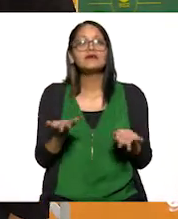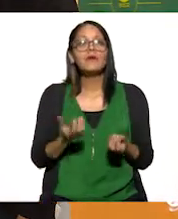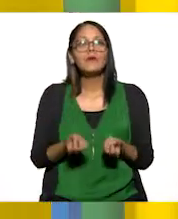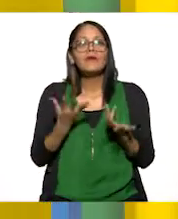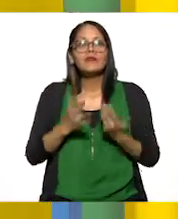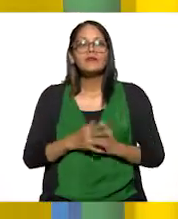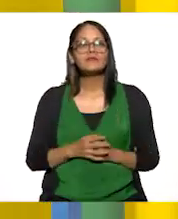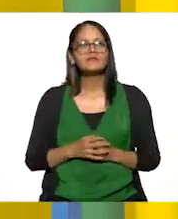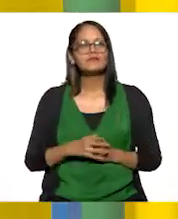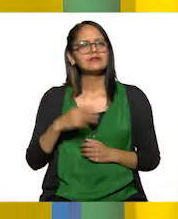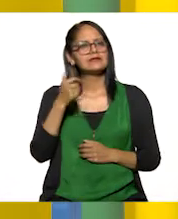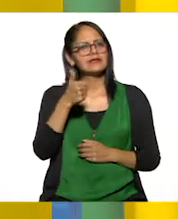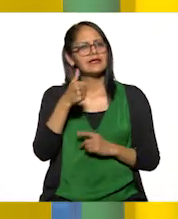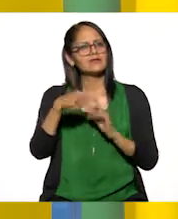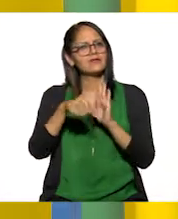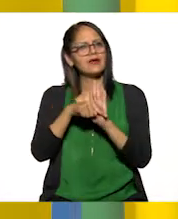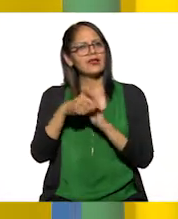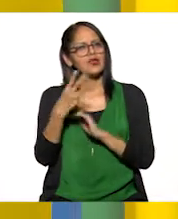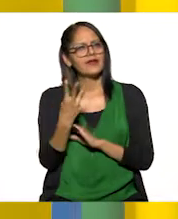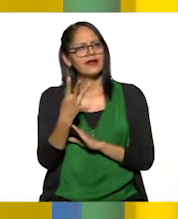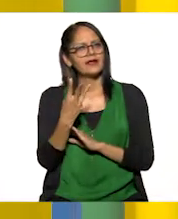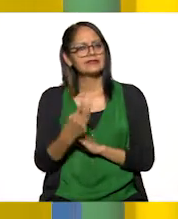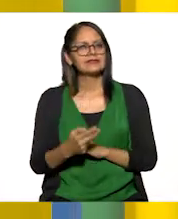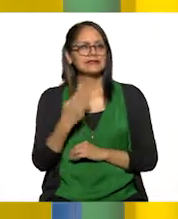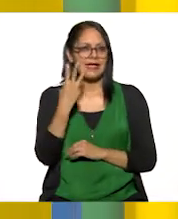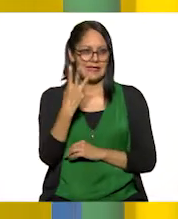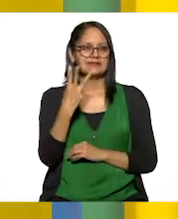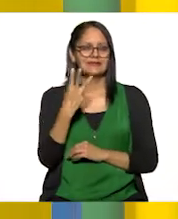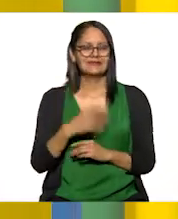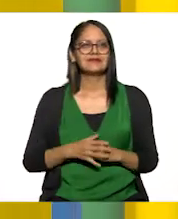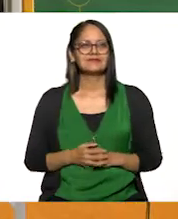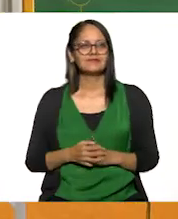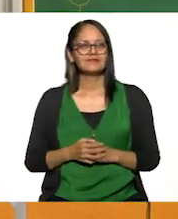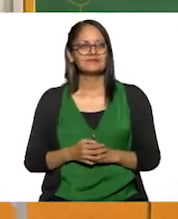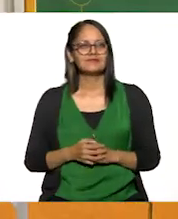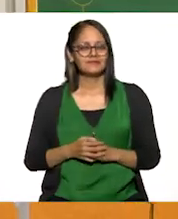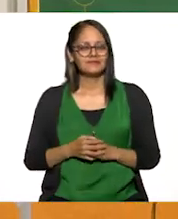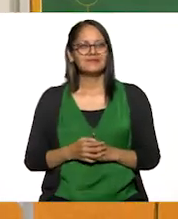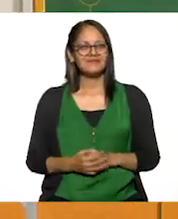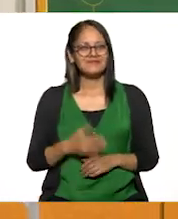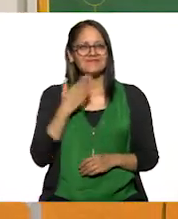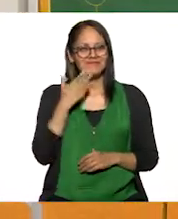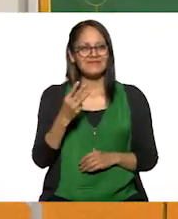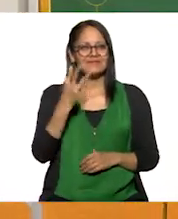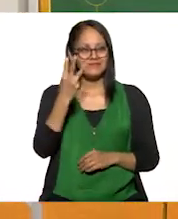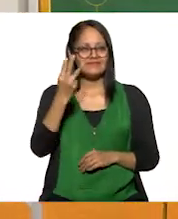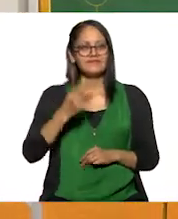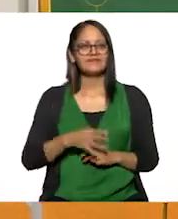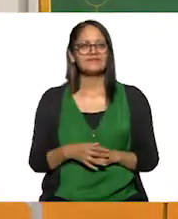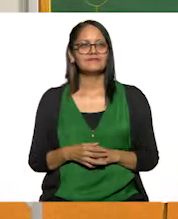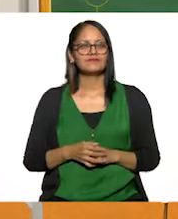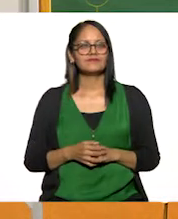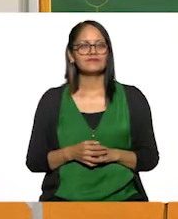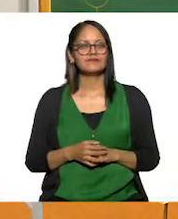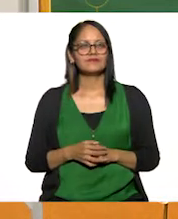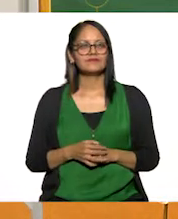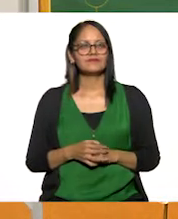nos da? 6 menos 3, 3. Excelente, nos da 3.